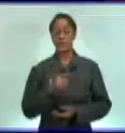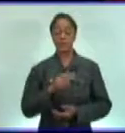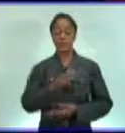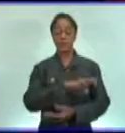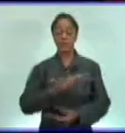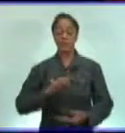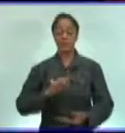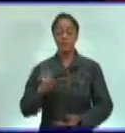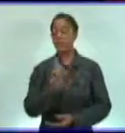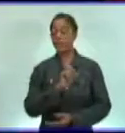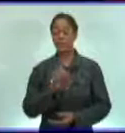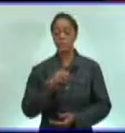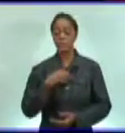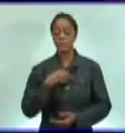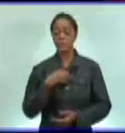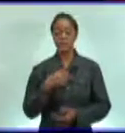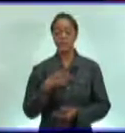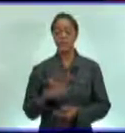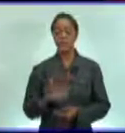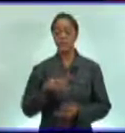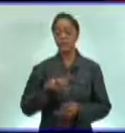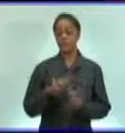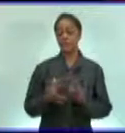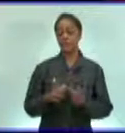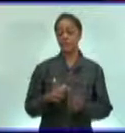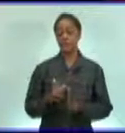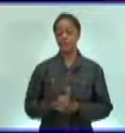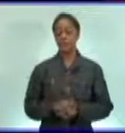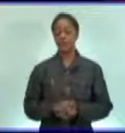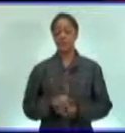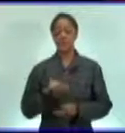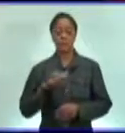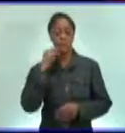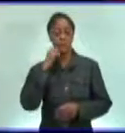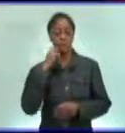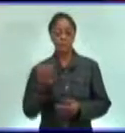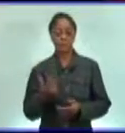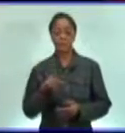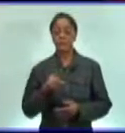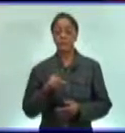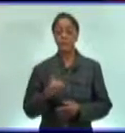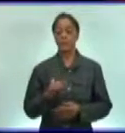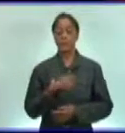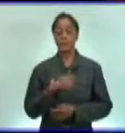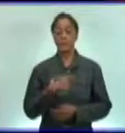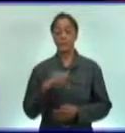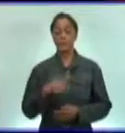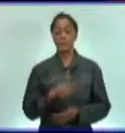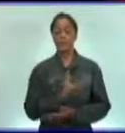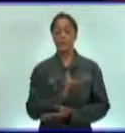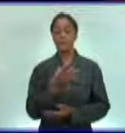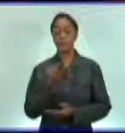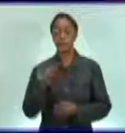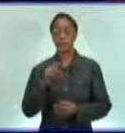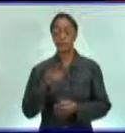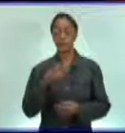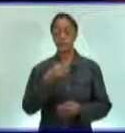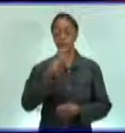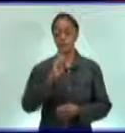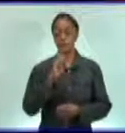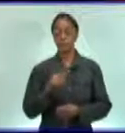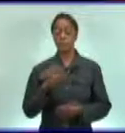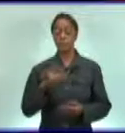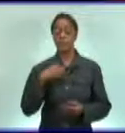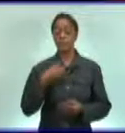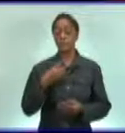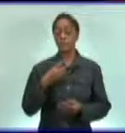no presenta esta característica. Además, la célula eucariota vegetal en su citoplasma presenta